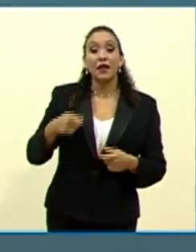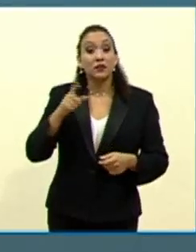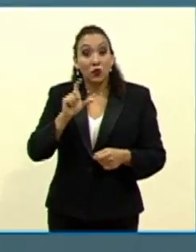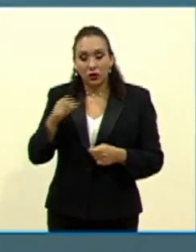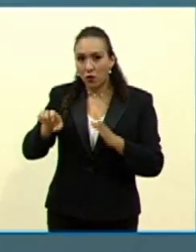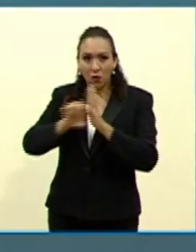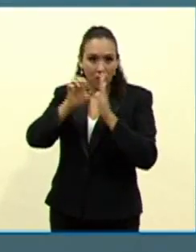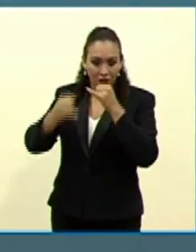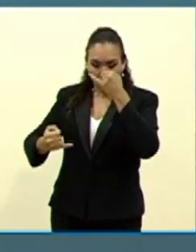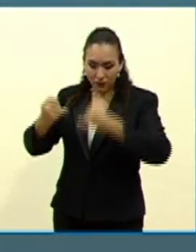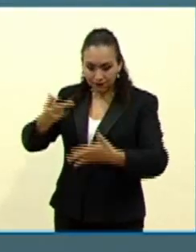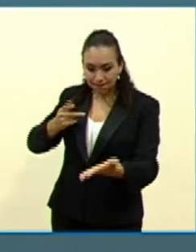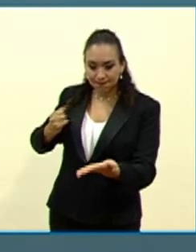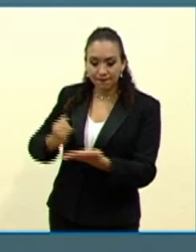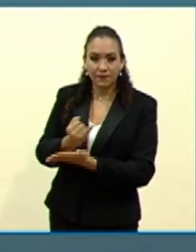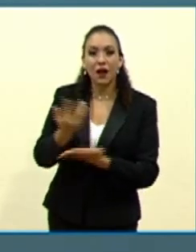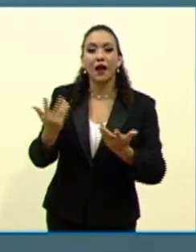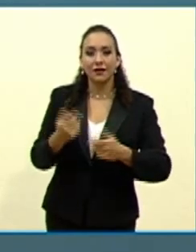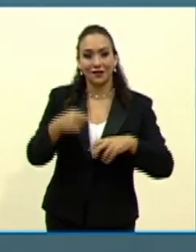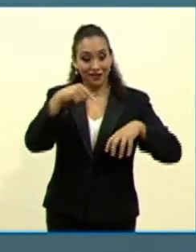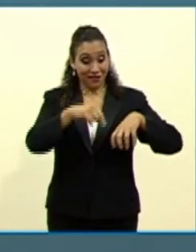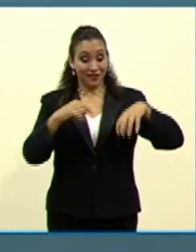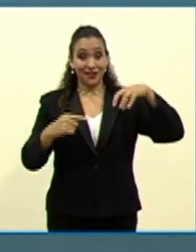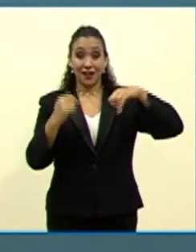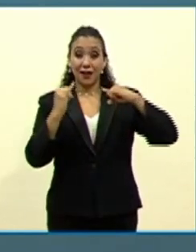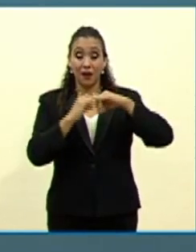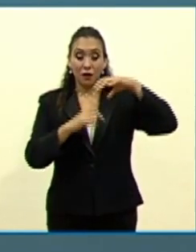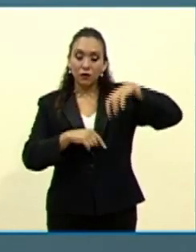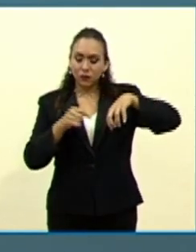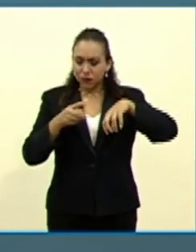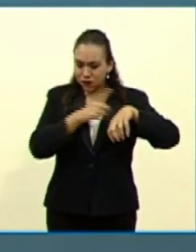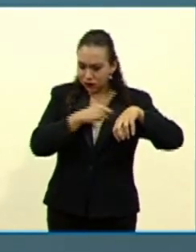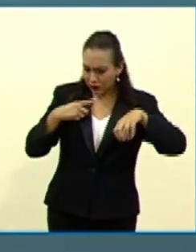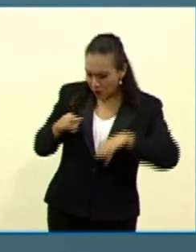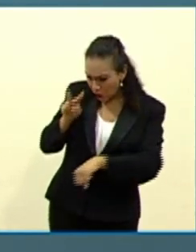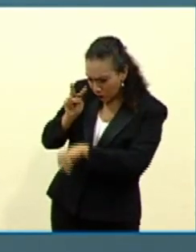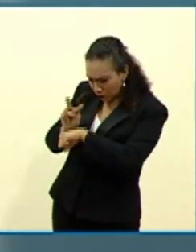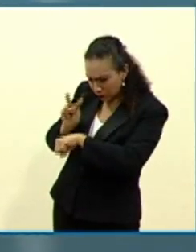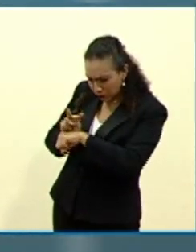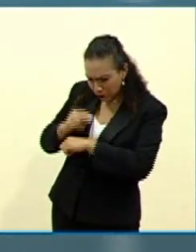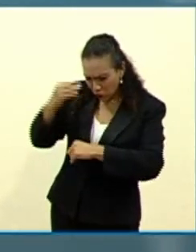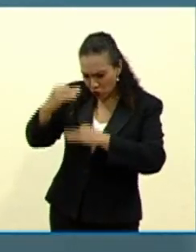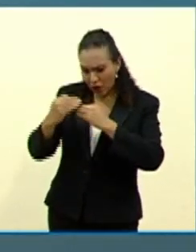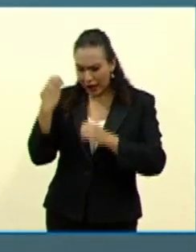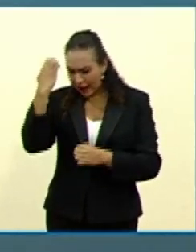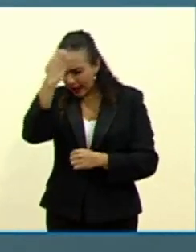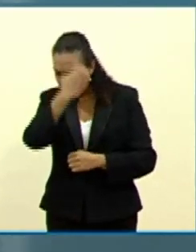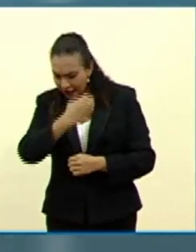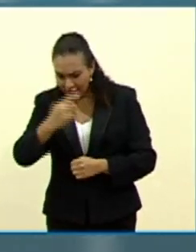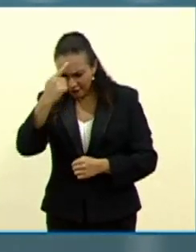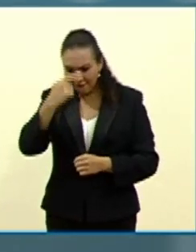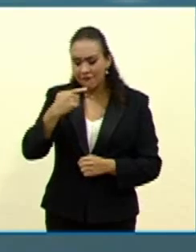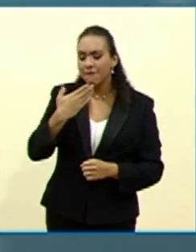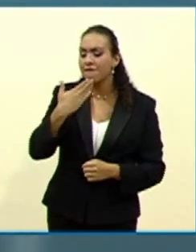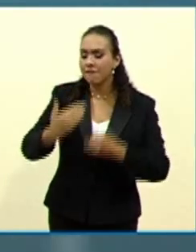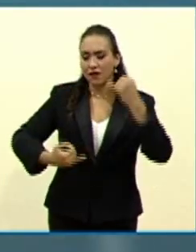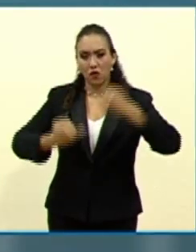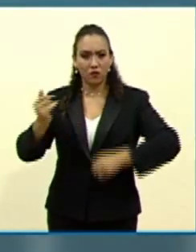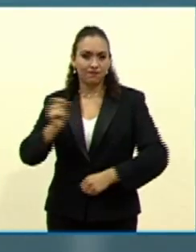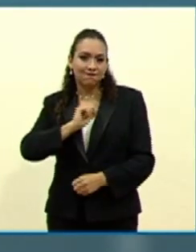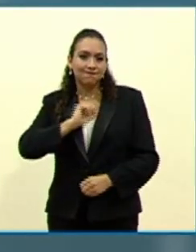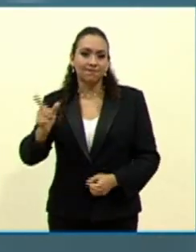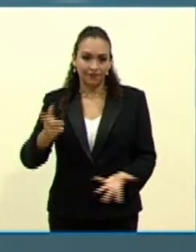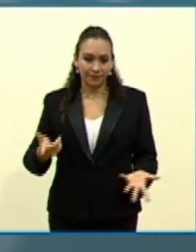toman con el fin de asegurar la imparcialidad y la rendición de cuentas, así como evaluar el desempeño del sistema